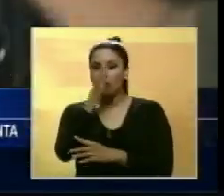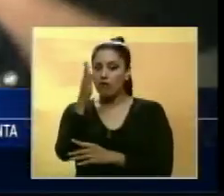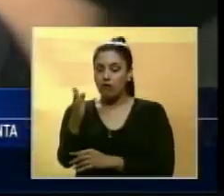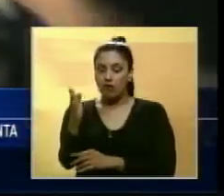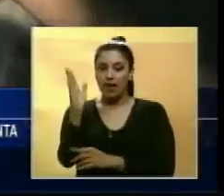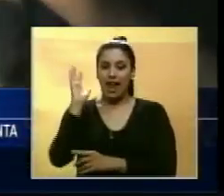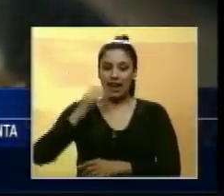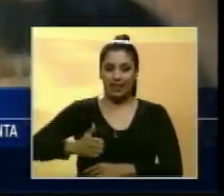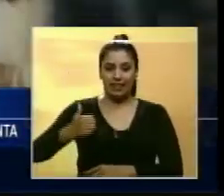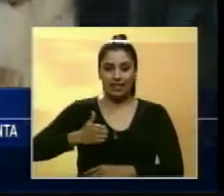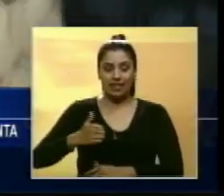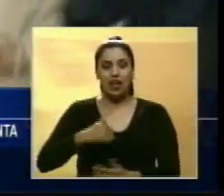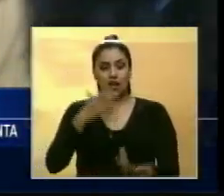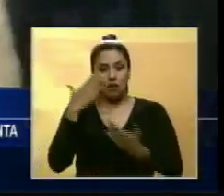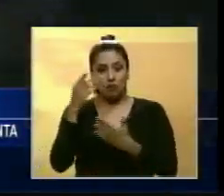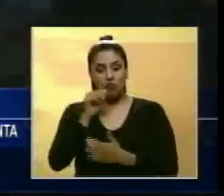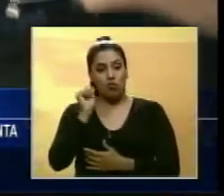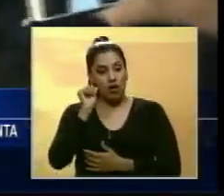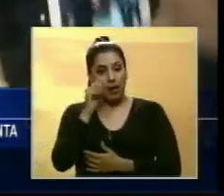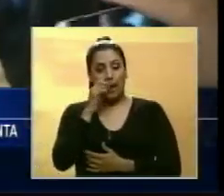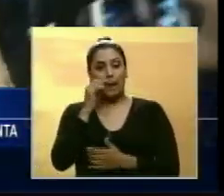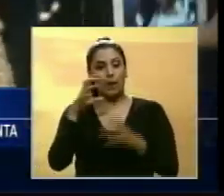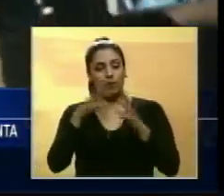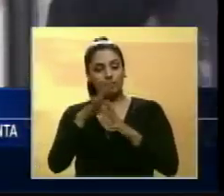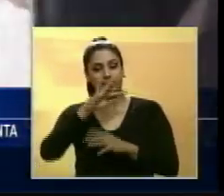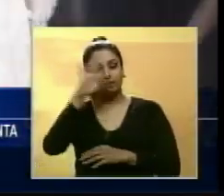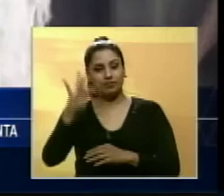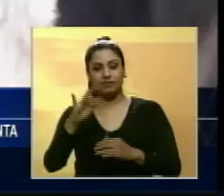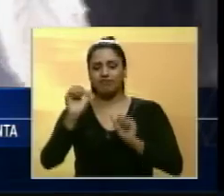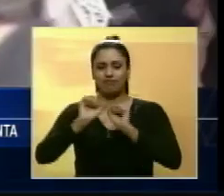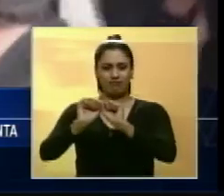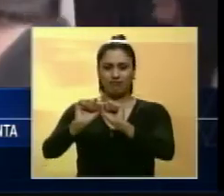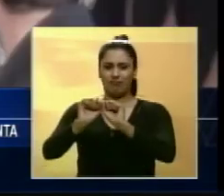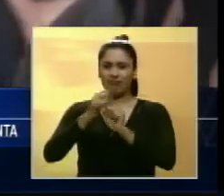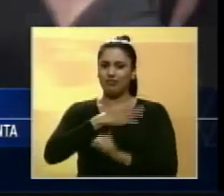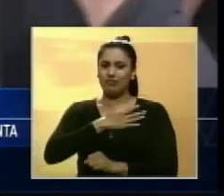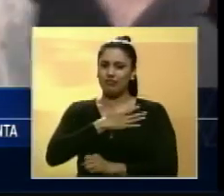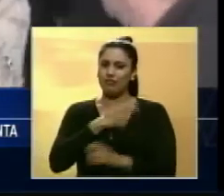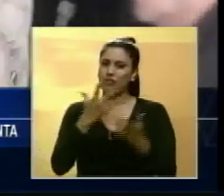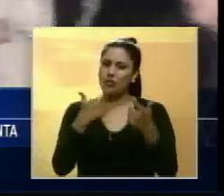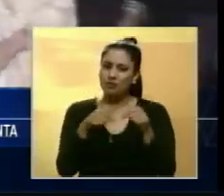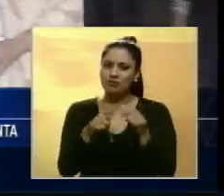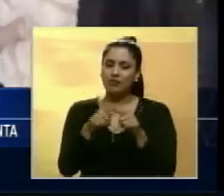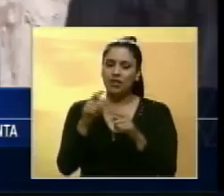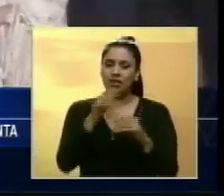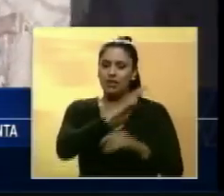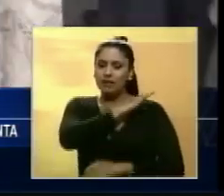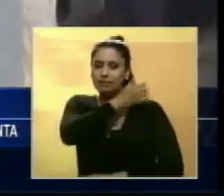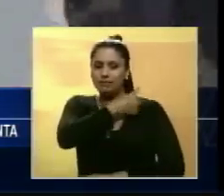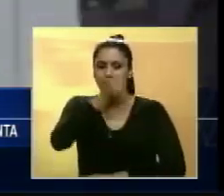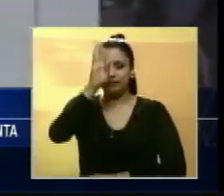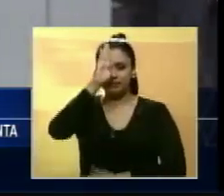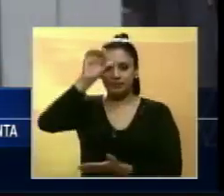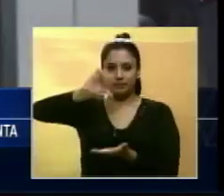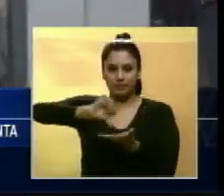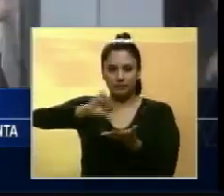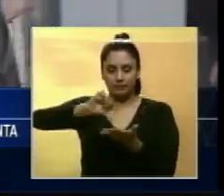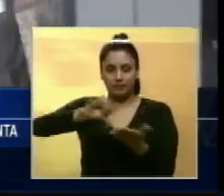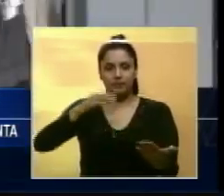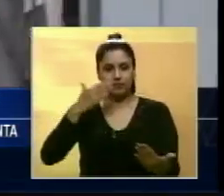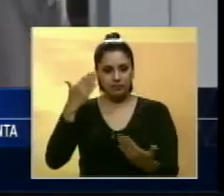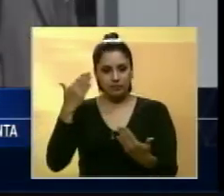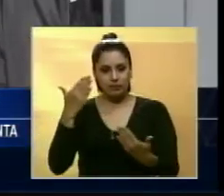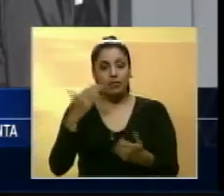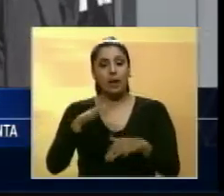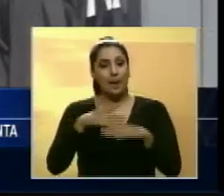capital argentina, la Sala Segunda de la Cámara Federal rechazó de esta manera el pedido hecho por el director del Banco Central, Pedro